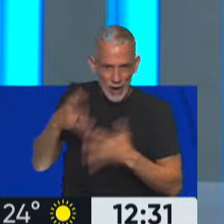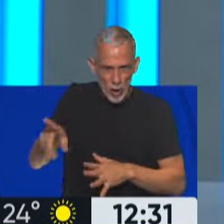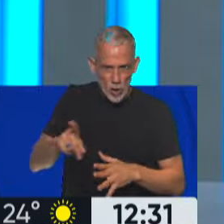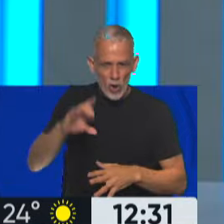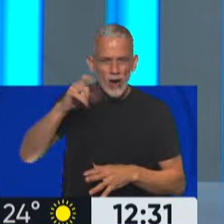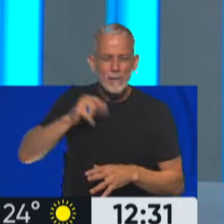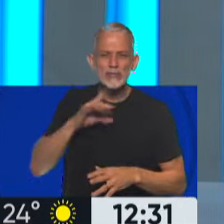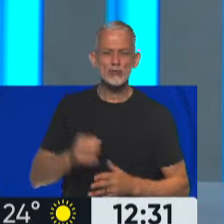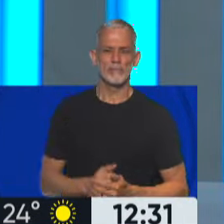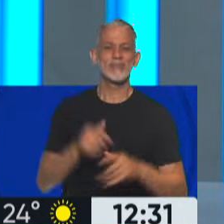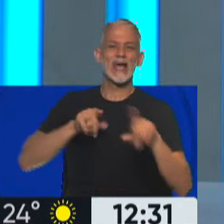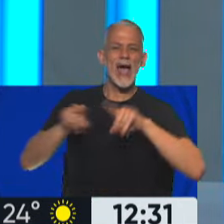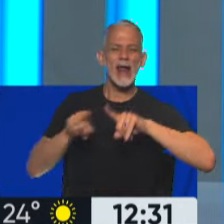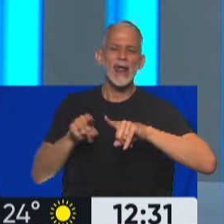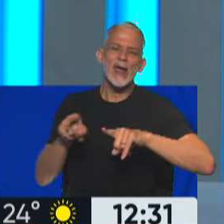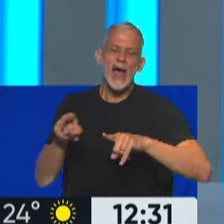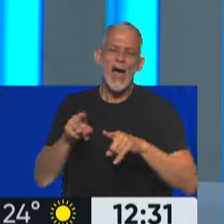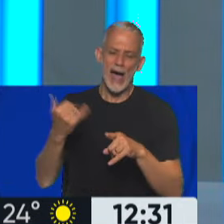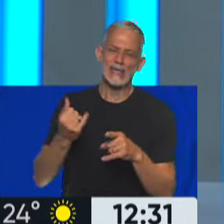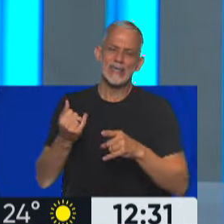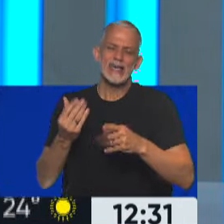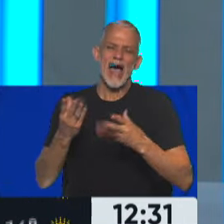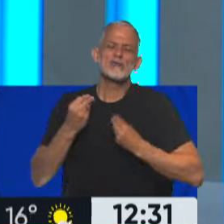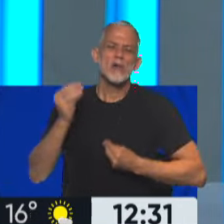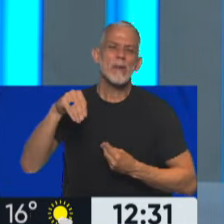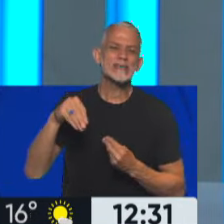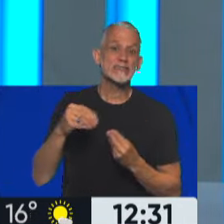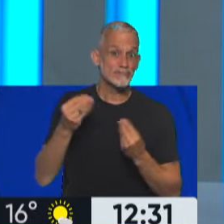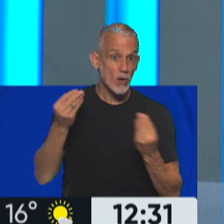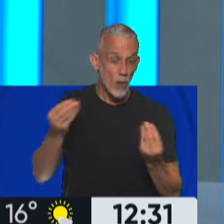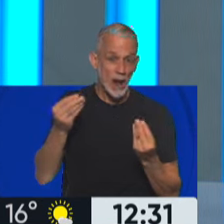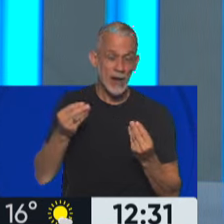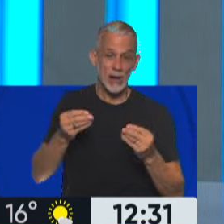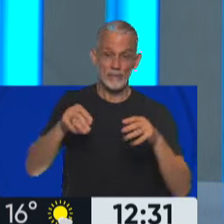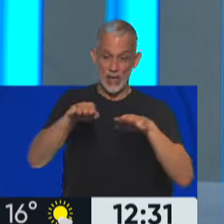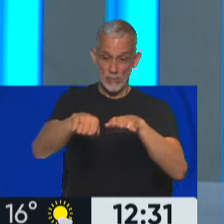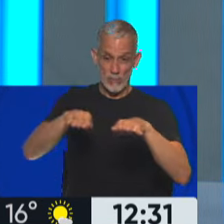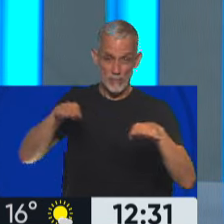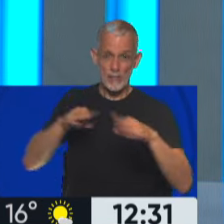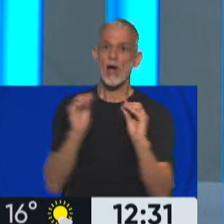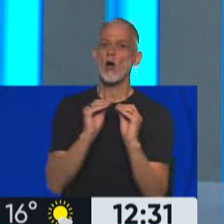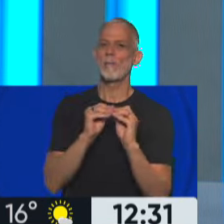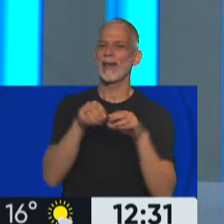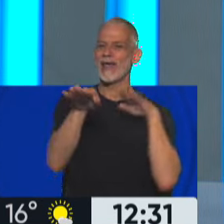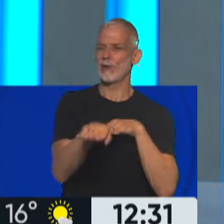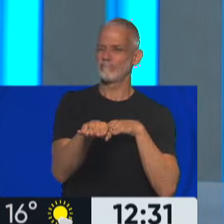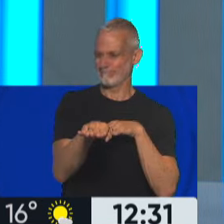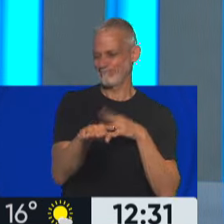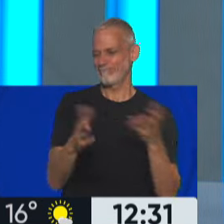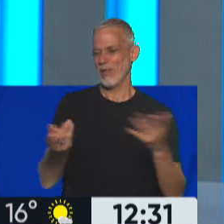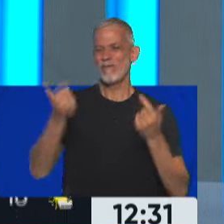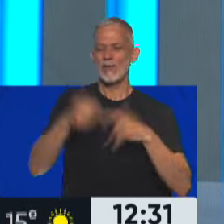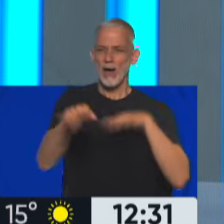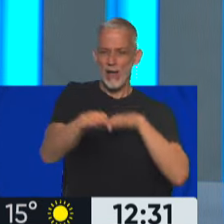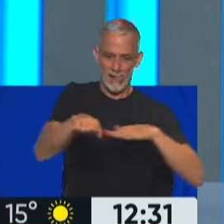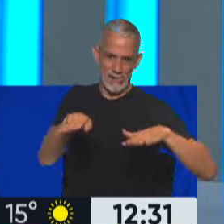cuenta que en la carrera también tiene un ayuda extra lo que es en la largada tener a su compañero de equipo atrás porque entre los